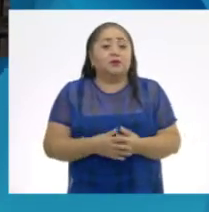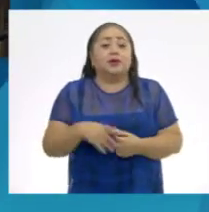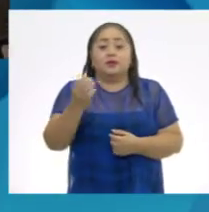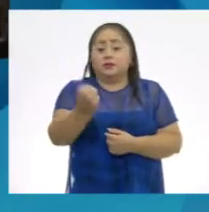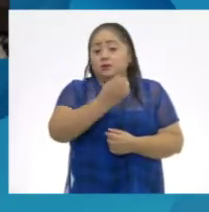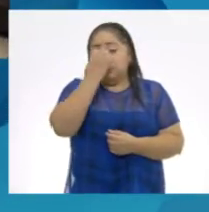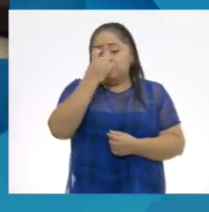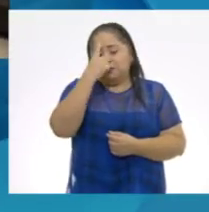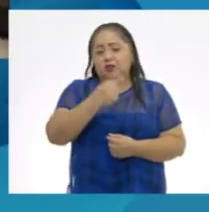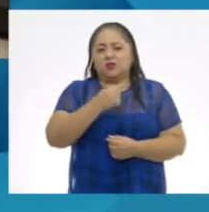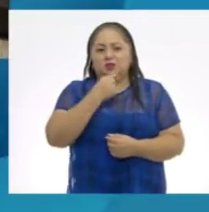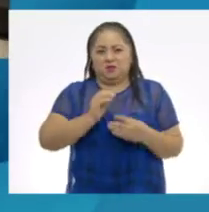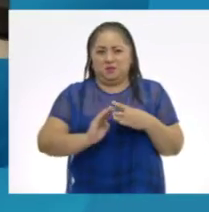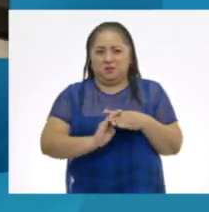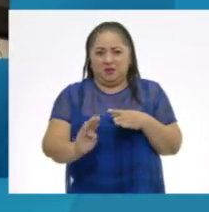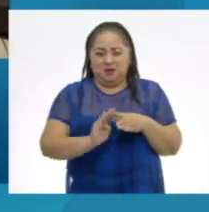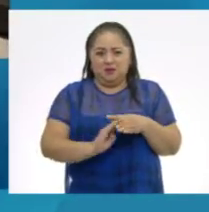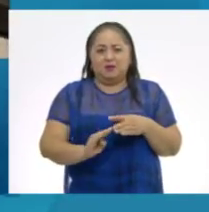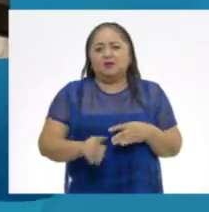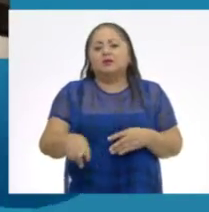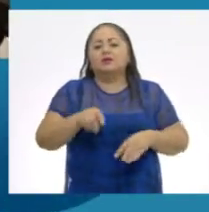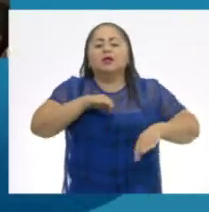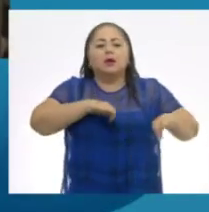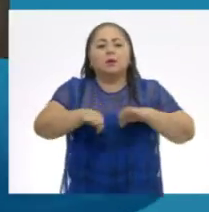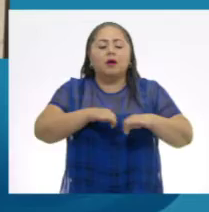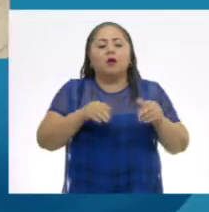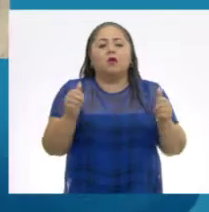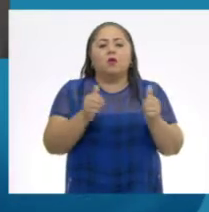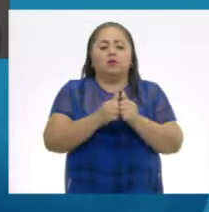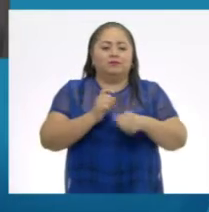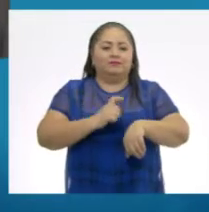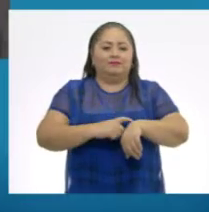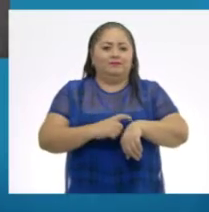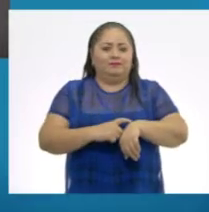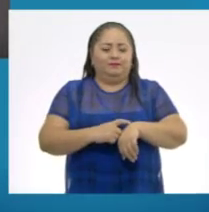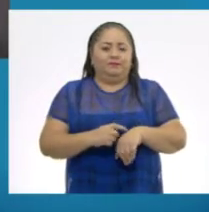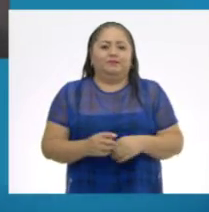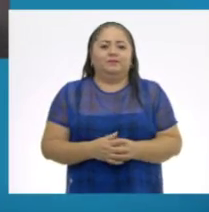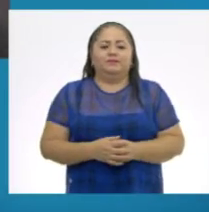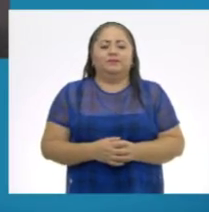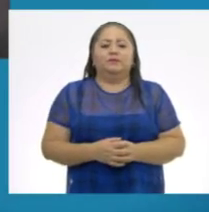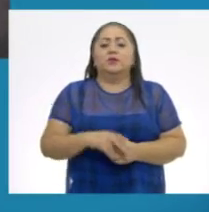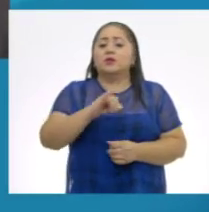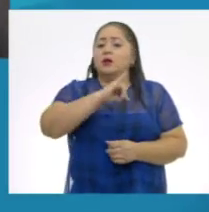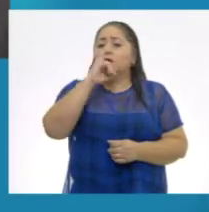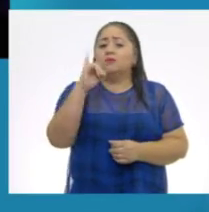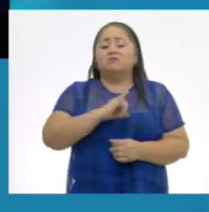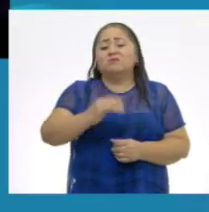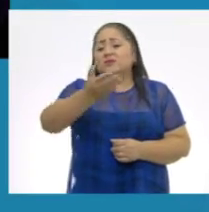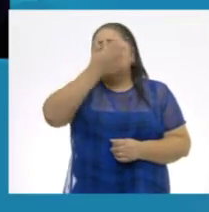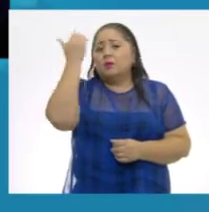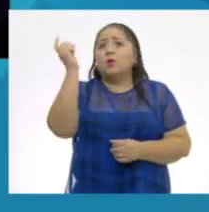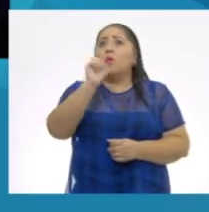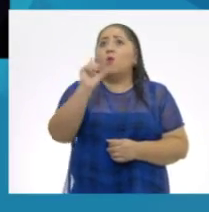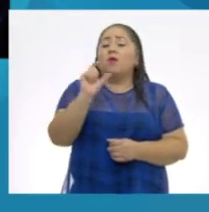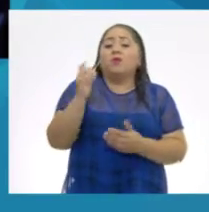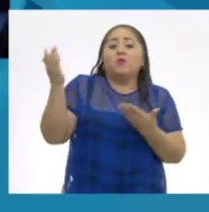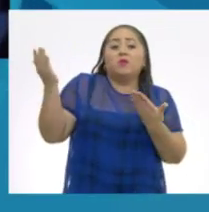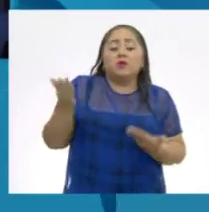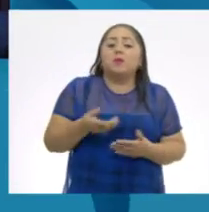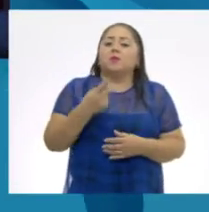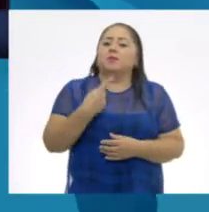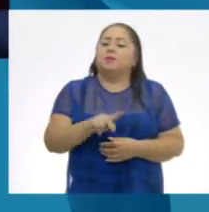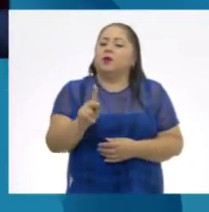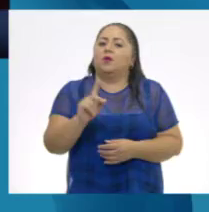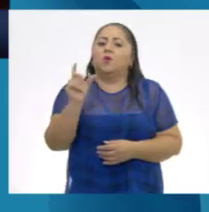la educación de niños migrantes se trabaja contra reloj. Nunca se sabe cuándo van a llegar, pero